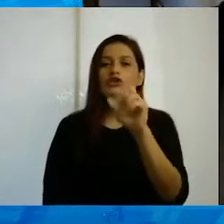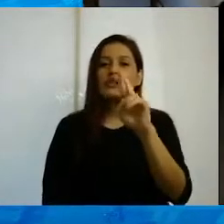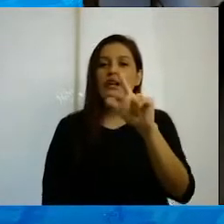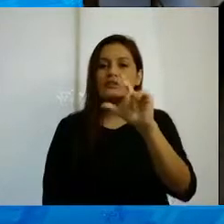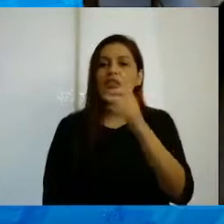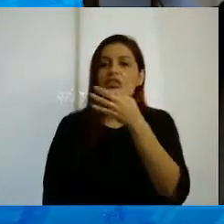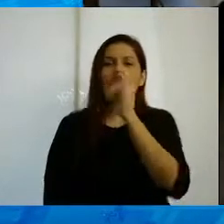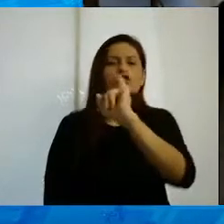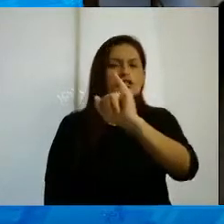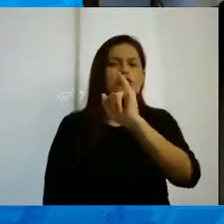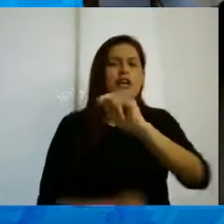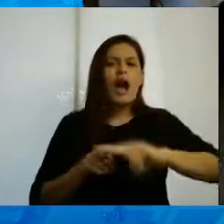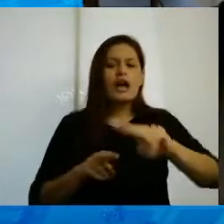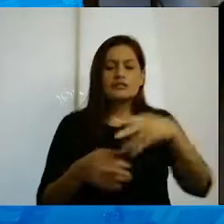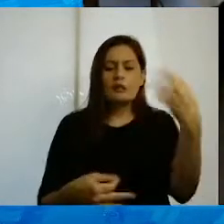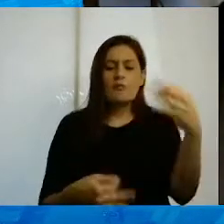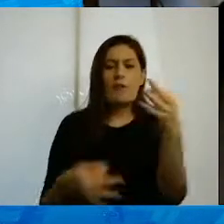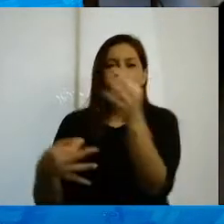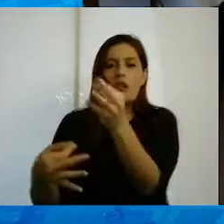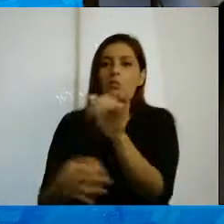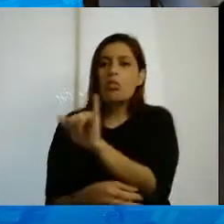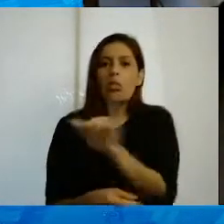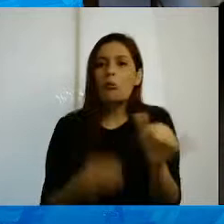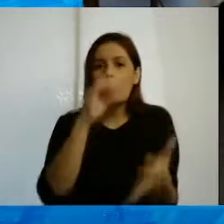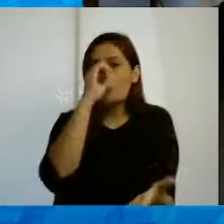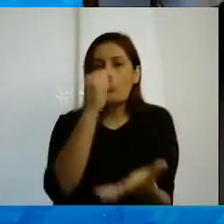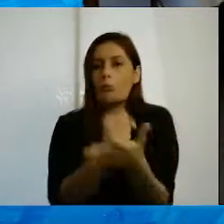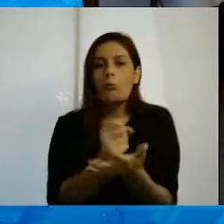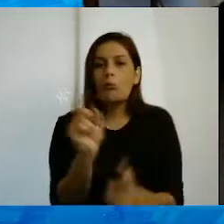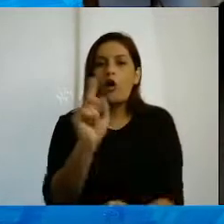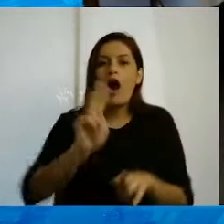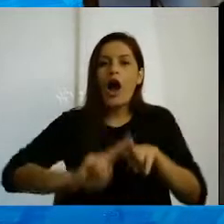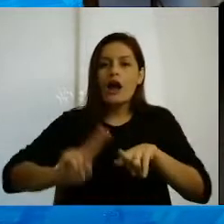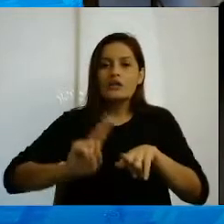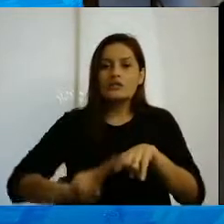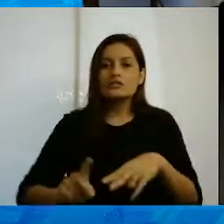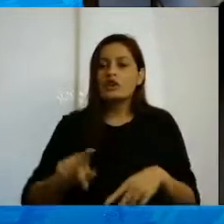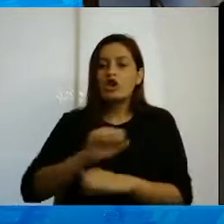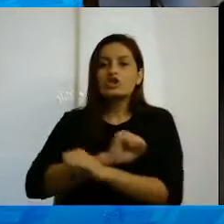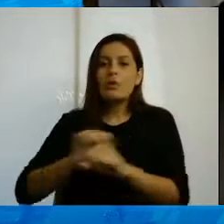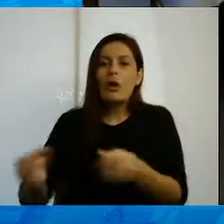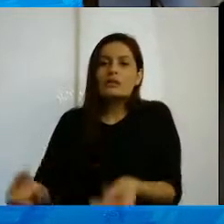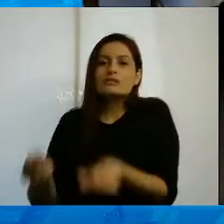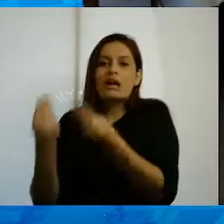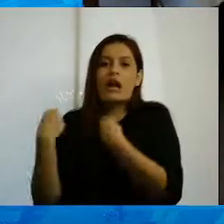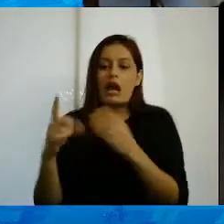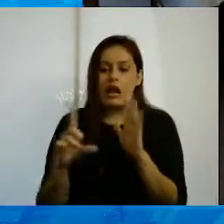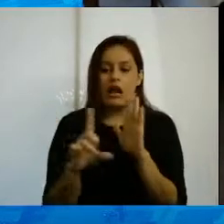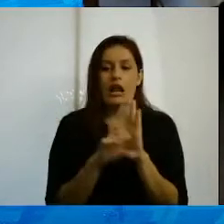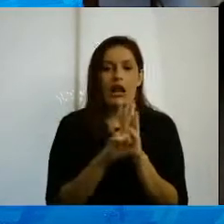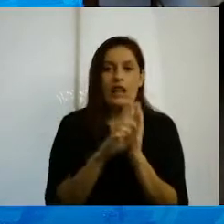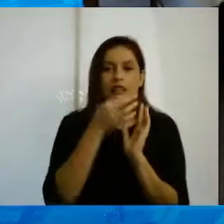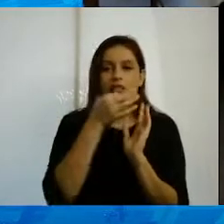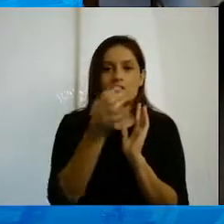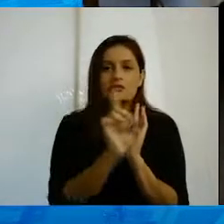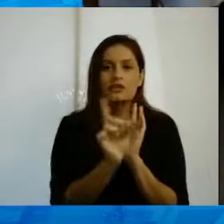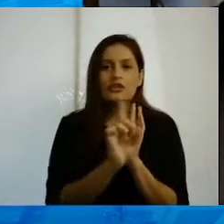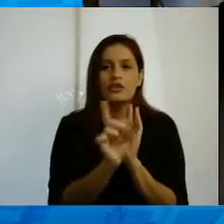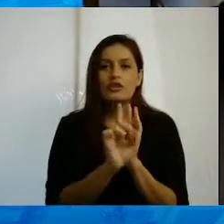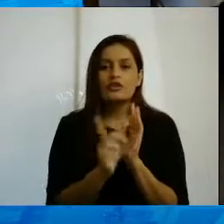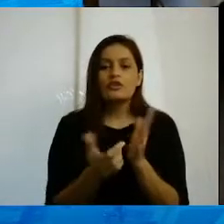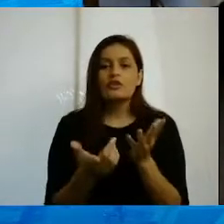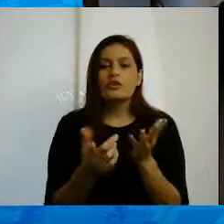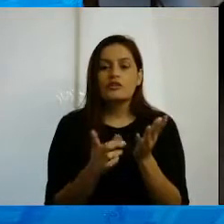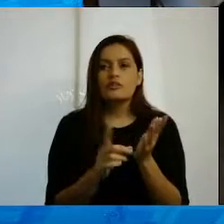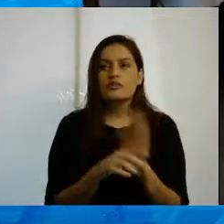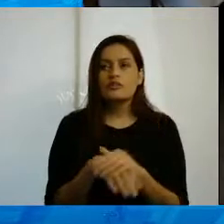esto se iba a hacer con papel en mano, y finalmente esto no se hizo. ¿Ah? No se pudo expropiar, no parece que la ley que decían tener en